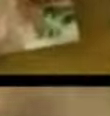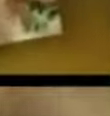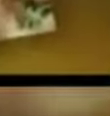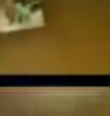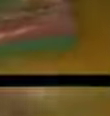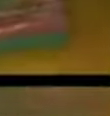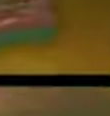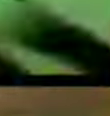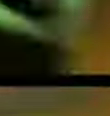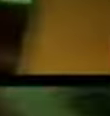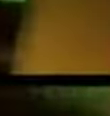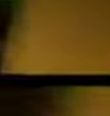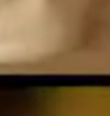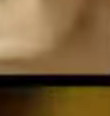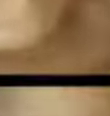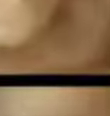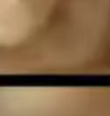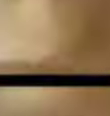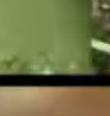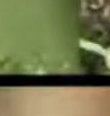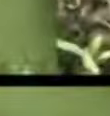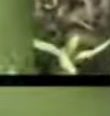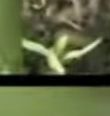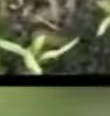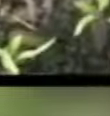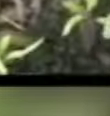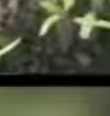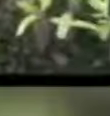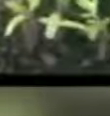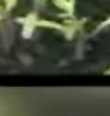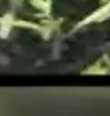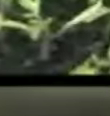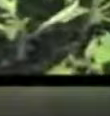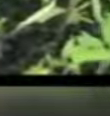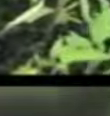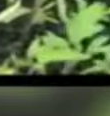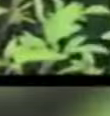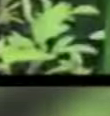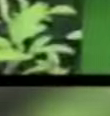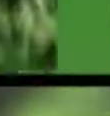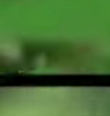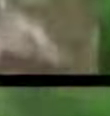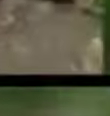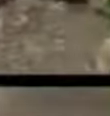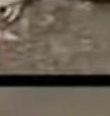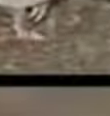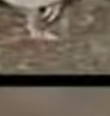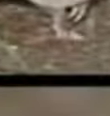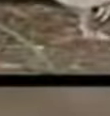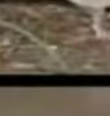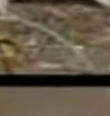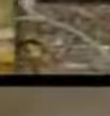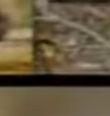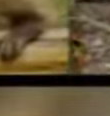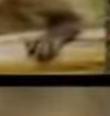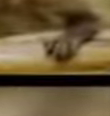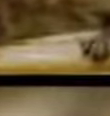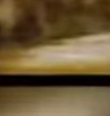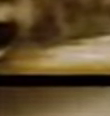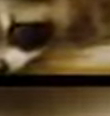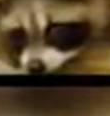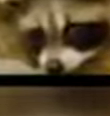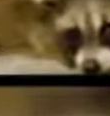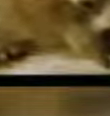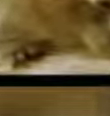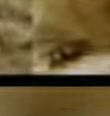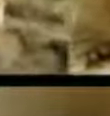la naturaleza existe una enorme variedad de seres vivos. Pueden ser muy diferentes entre sí, pero todos se originaron a partir de